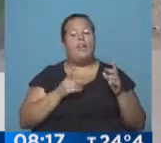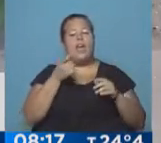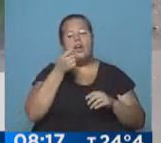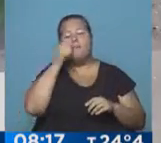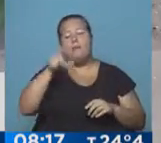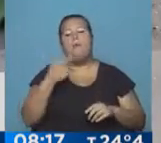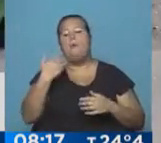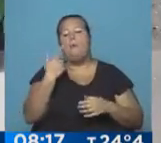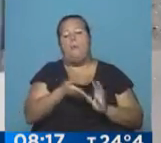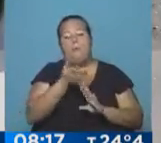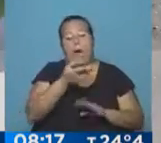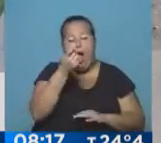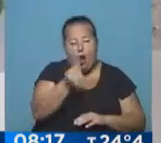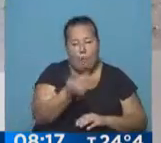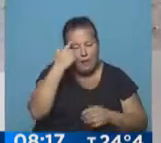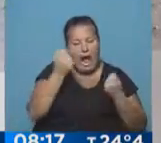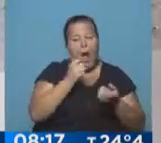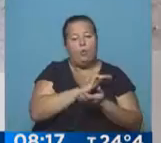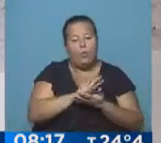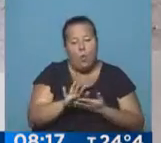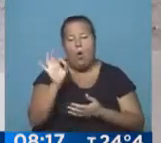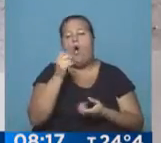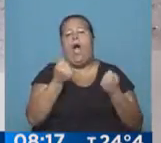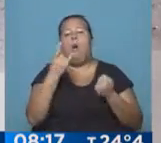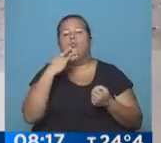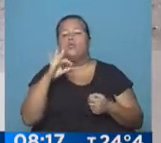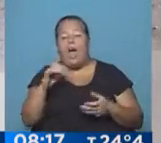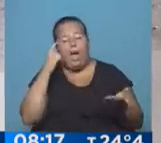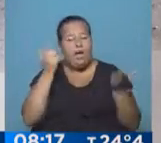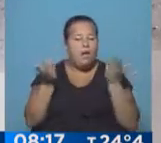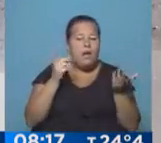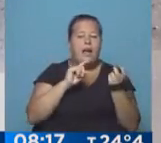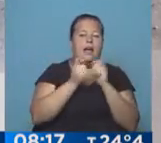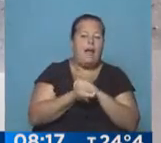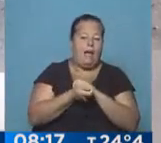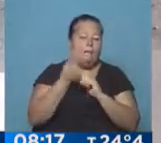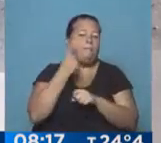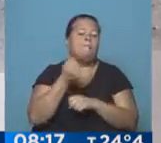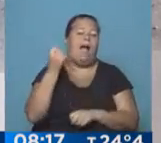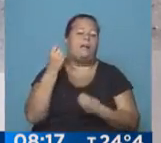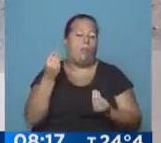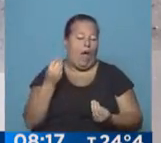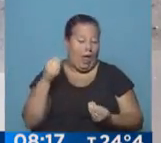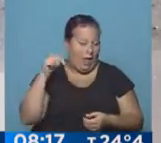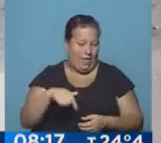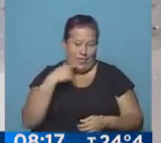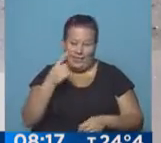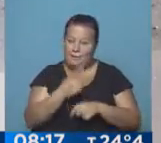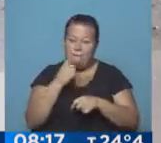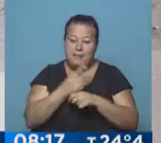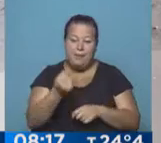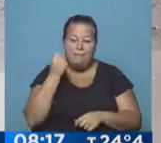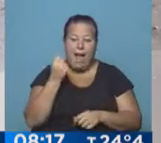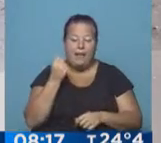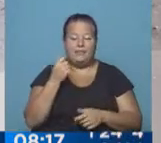quien está pensando en un auto nuevo o en un auto usado tiene que modificar las prioridades ahora está diciendo primero hay que